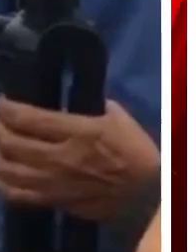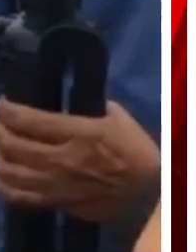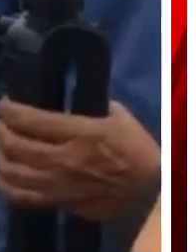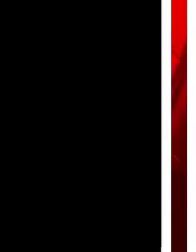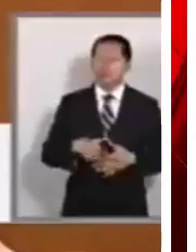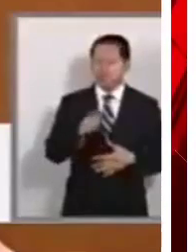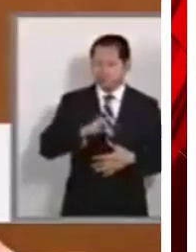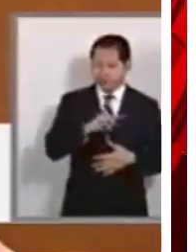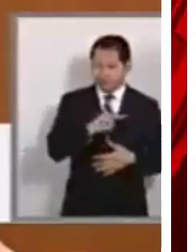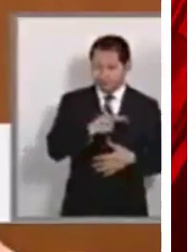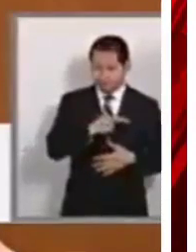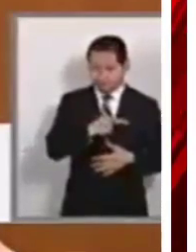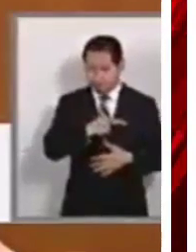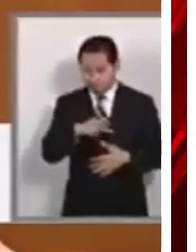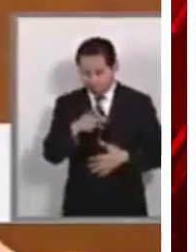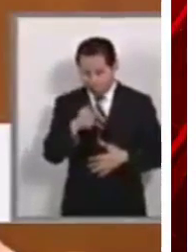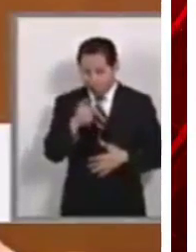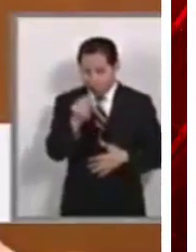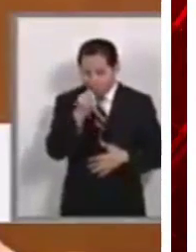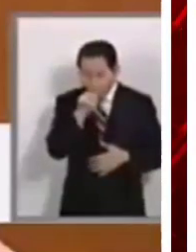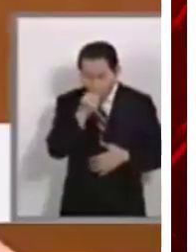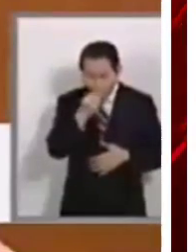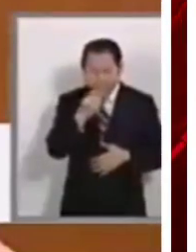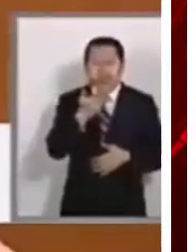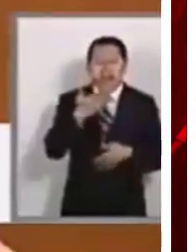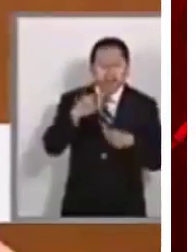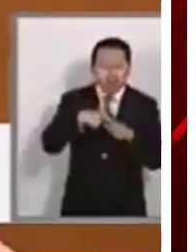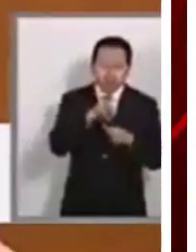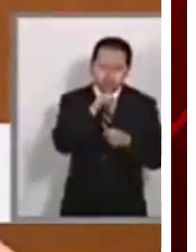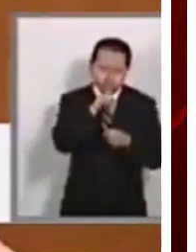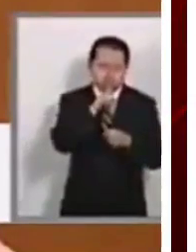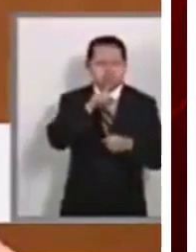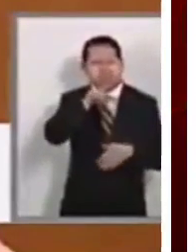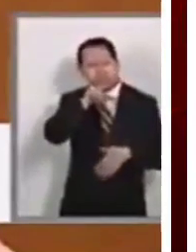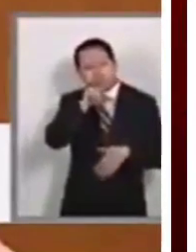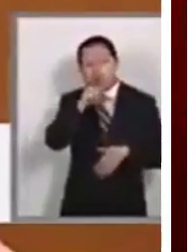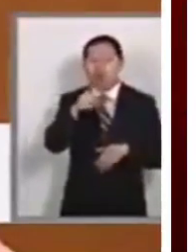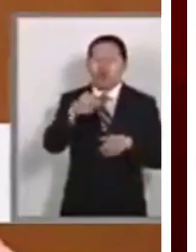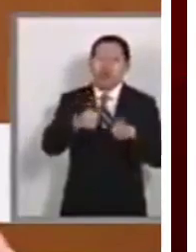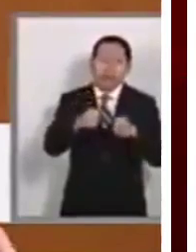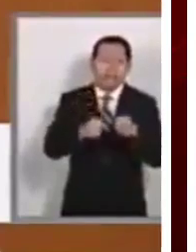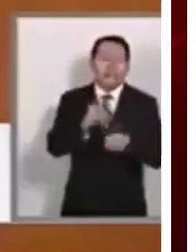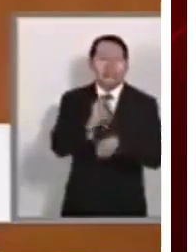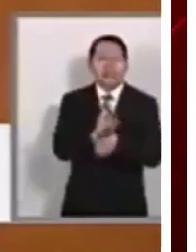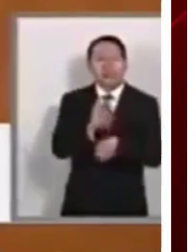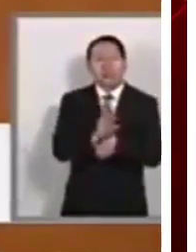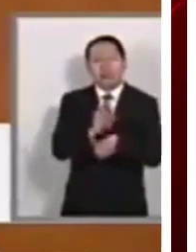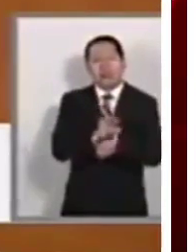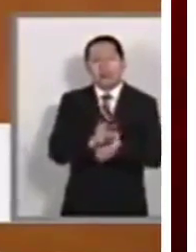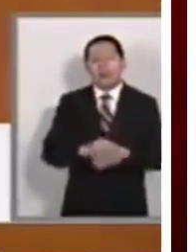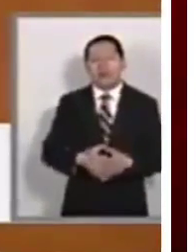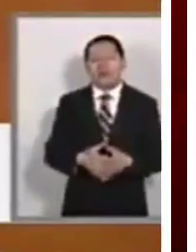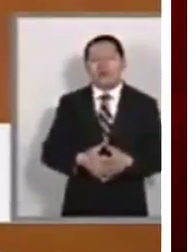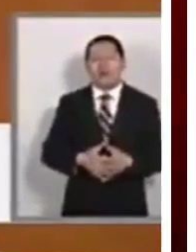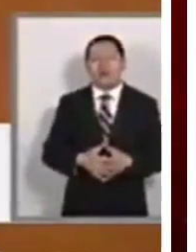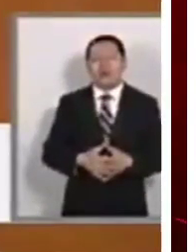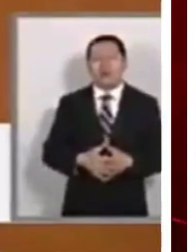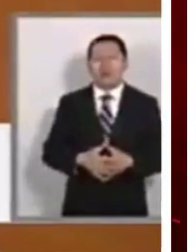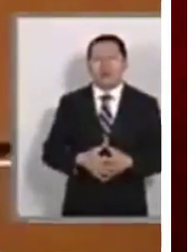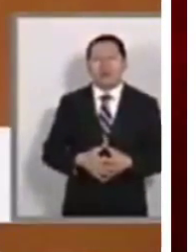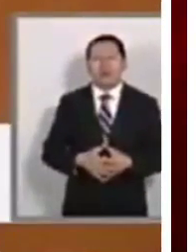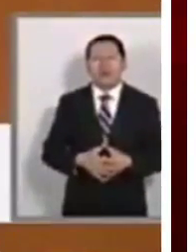Emilio Lozoya, Luis Videgaray, obviamente Enrique Peña Nieto, y otro funcionario del gabinete, Ildefonso